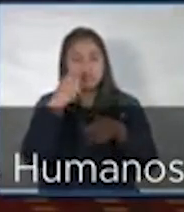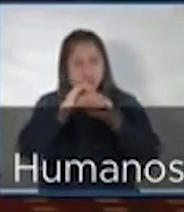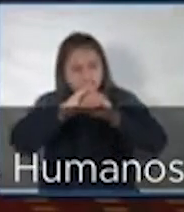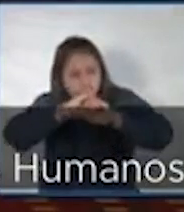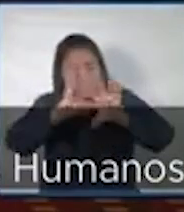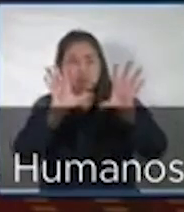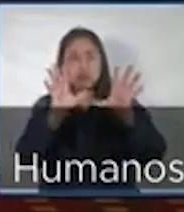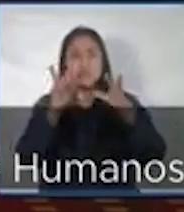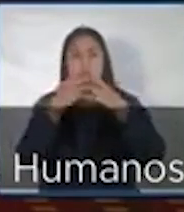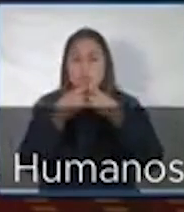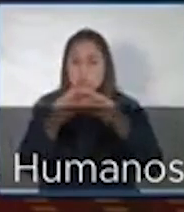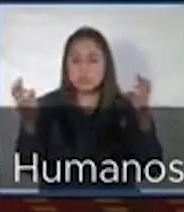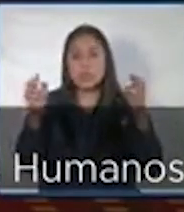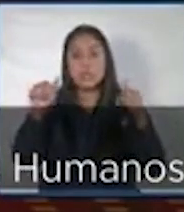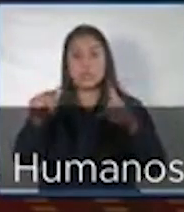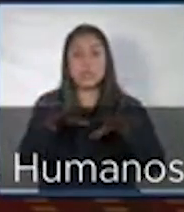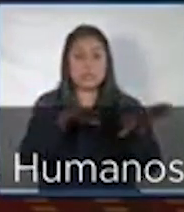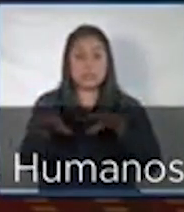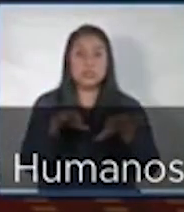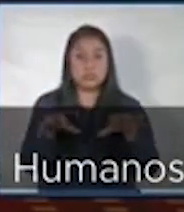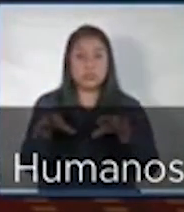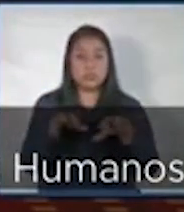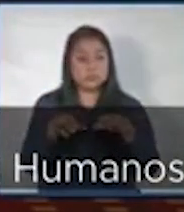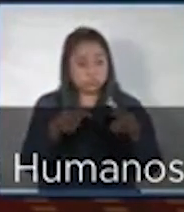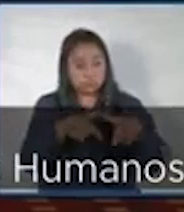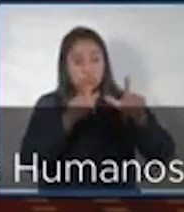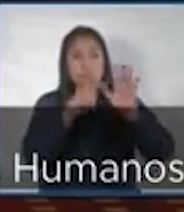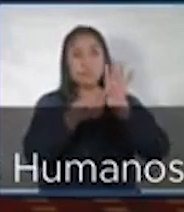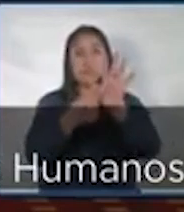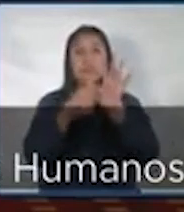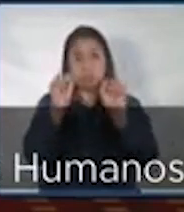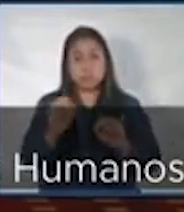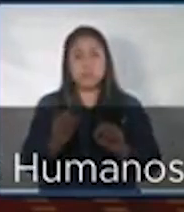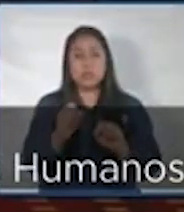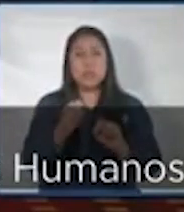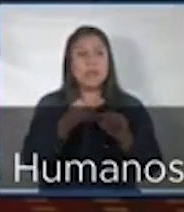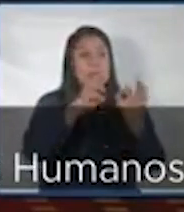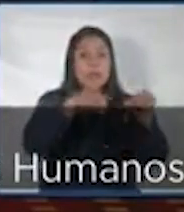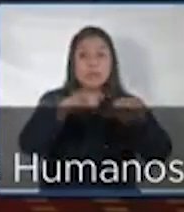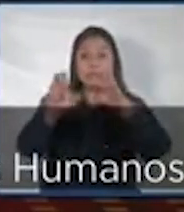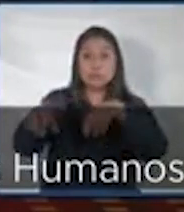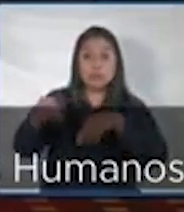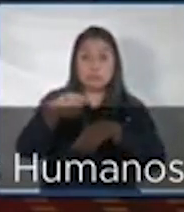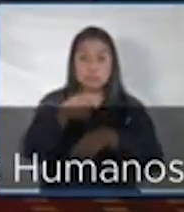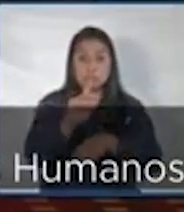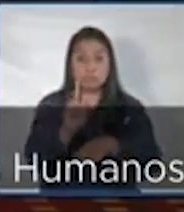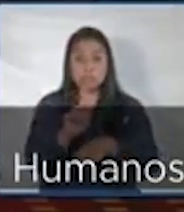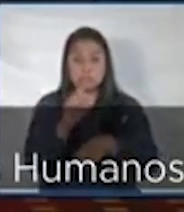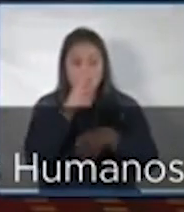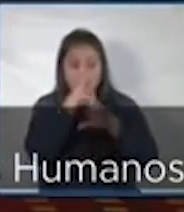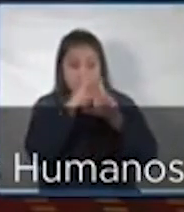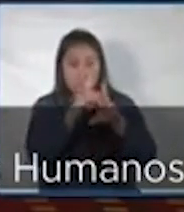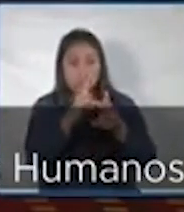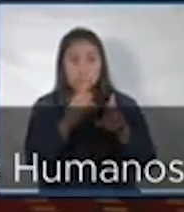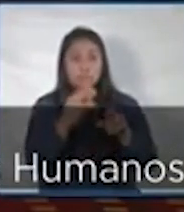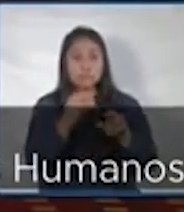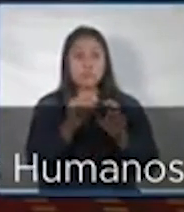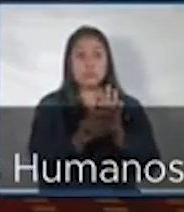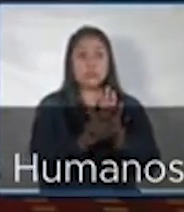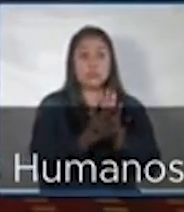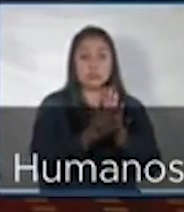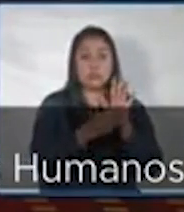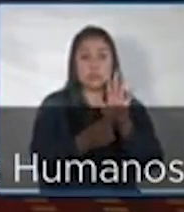y publicidad de las acciones. A las personas que incumplan con los decretos gubernativos y las